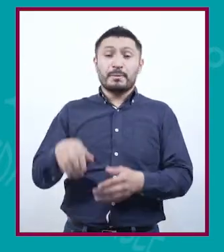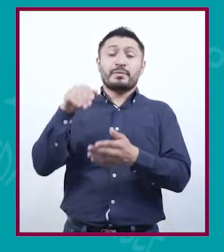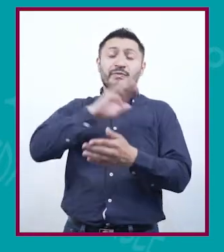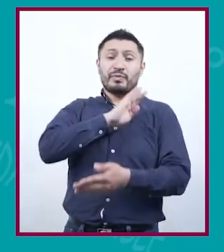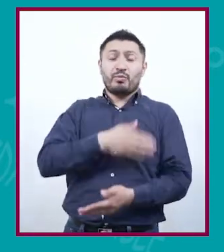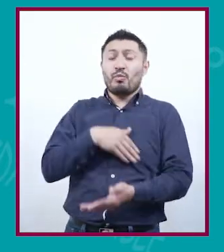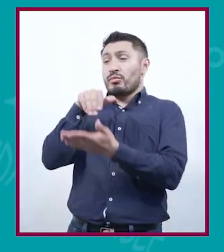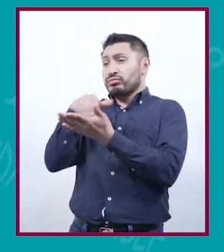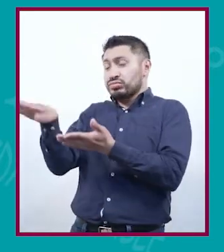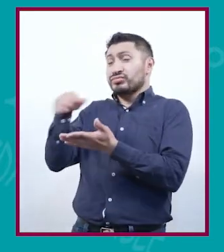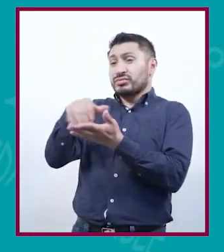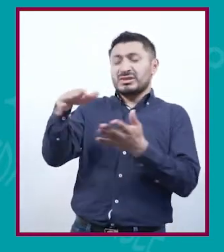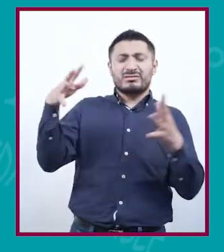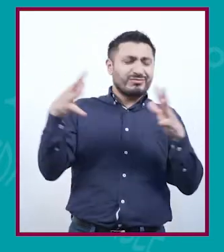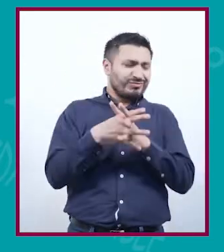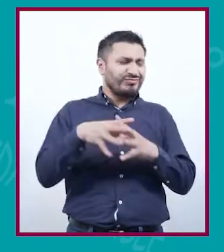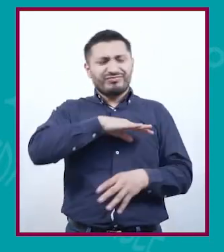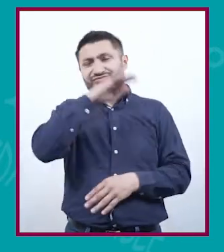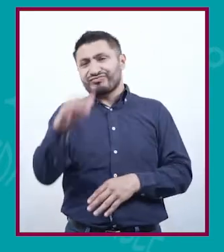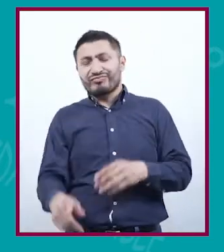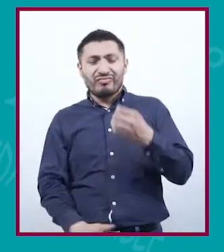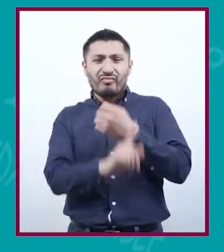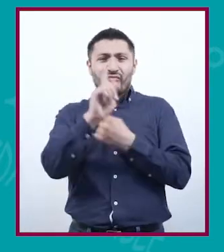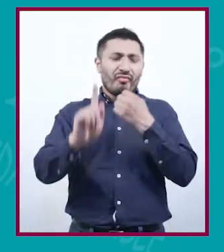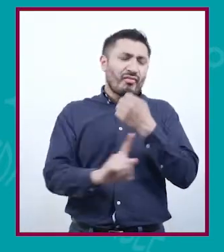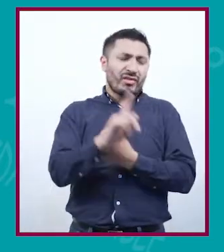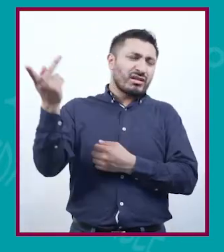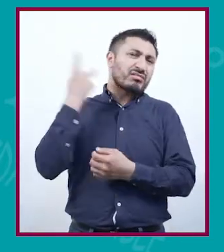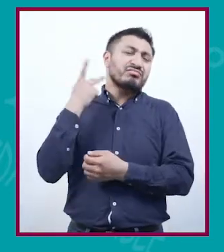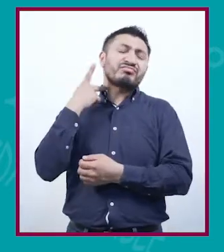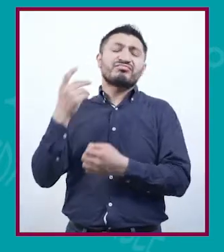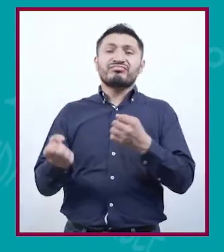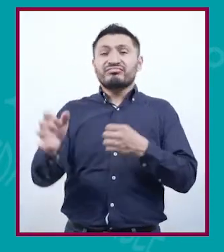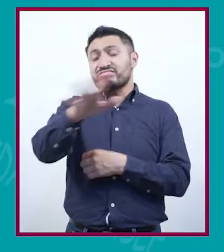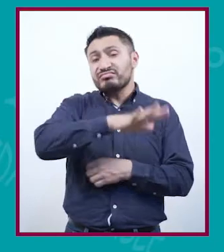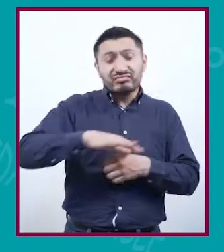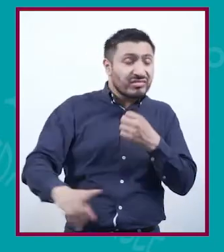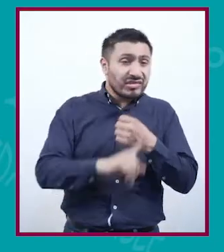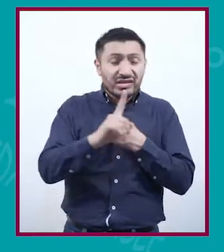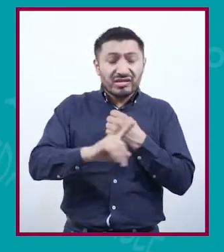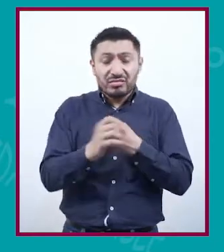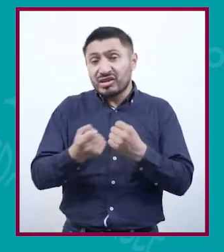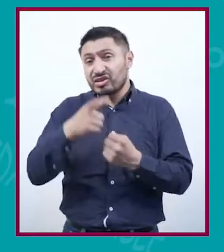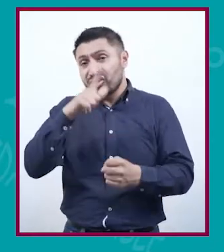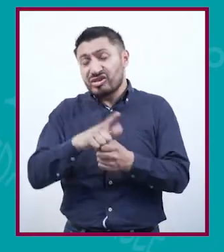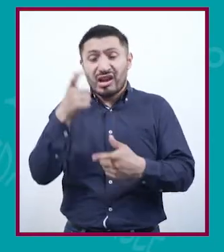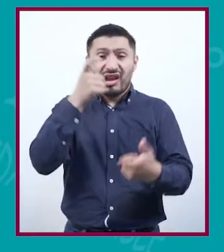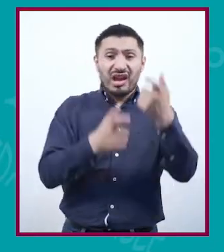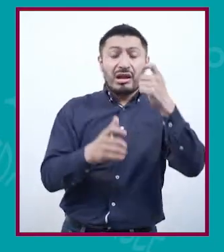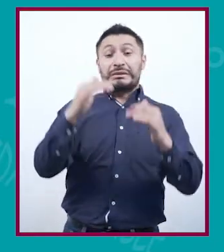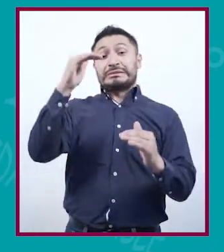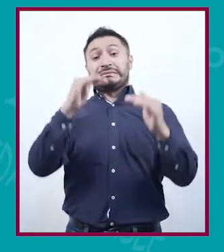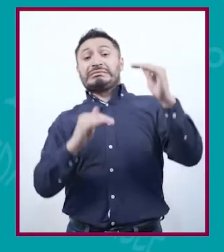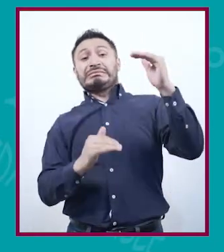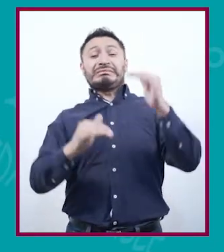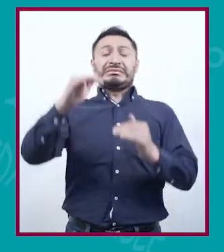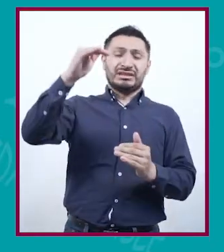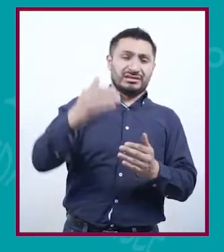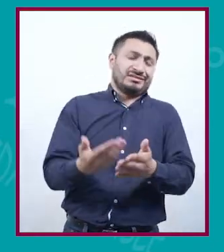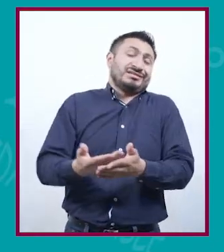español, todas las guerras, las muertes, los conflictos políticos, sociales, económicos y la